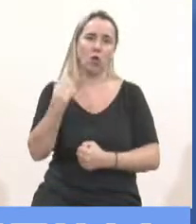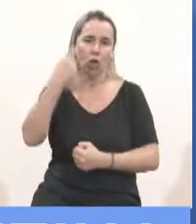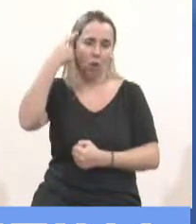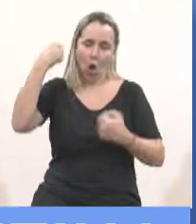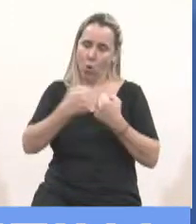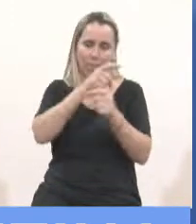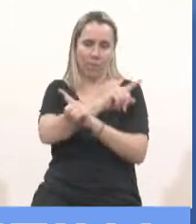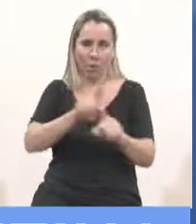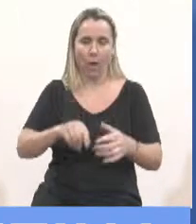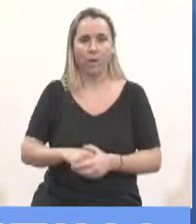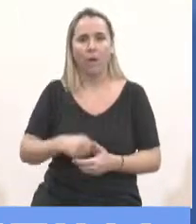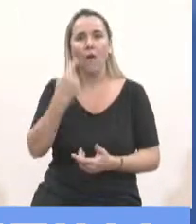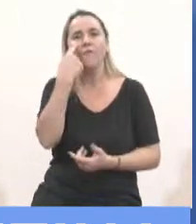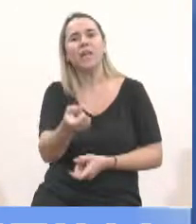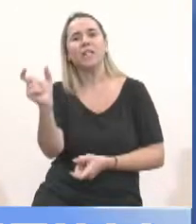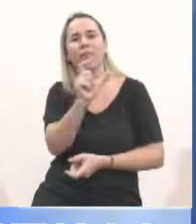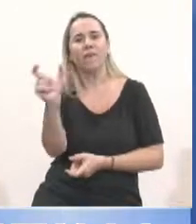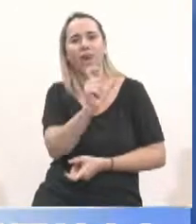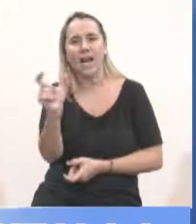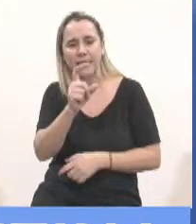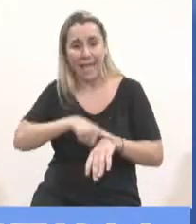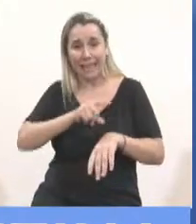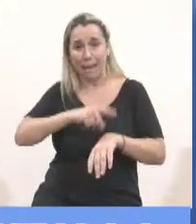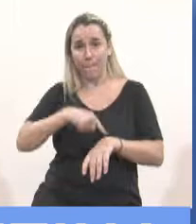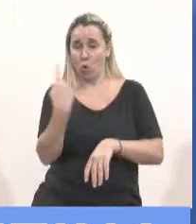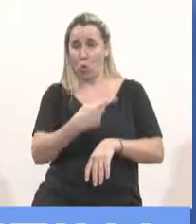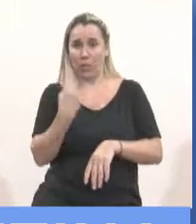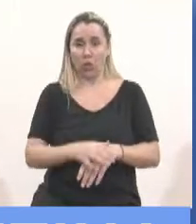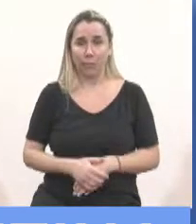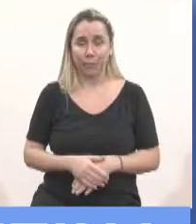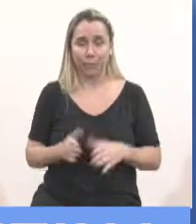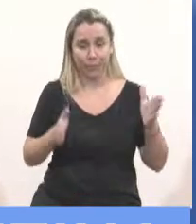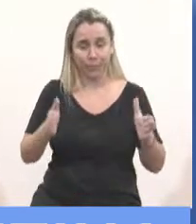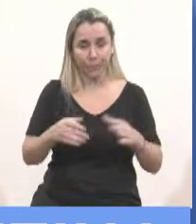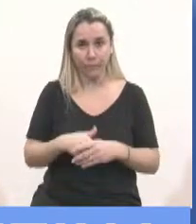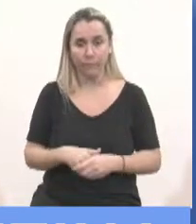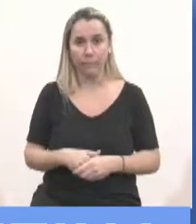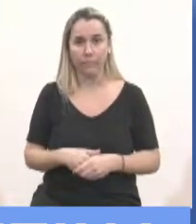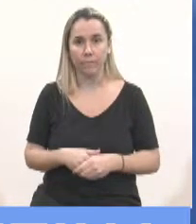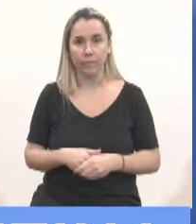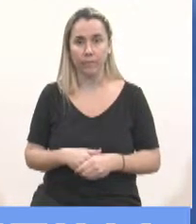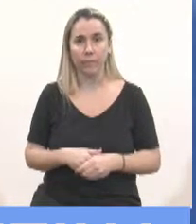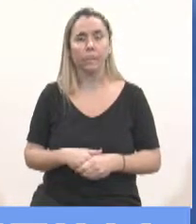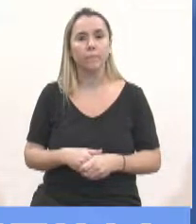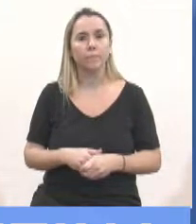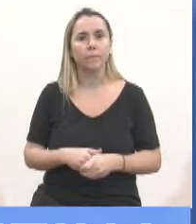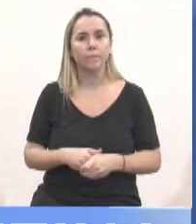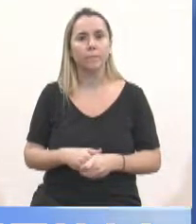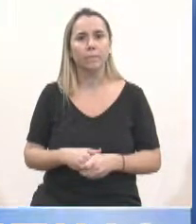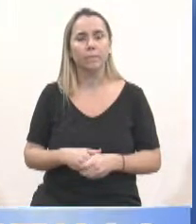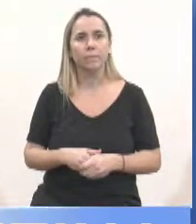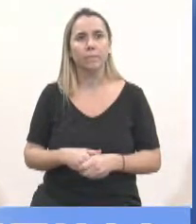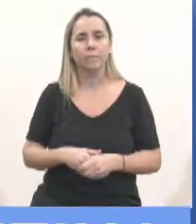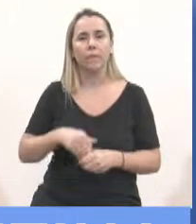Ahora, fíjense ustedes la diferencia en nuestro tiempo, ¿verdad? El PBI se fue